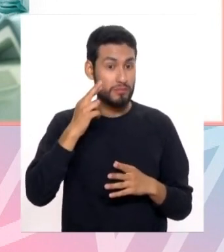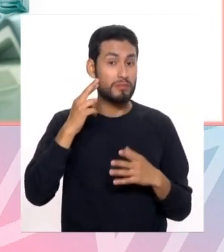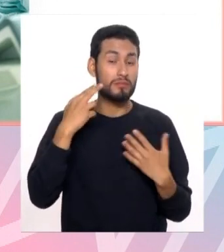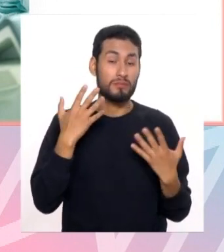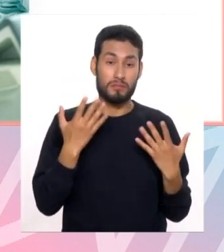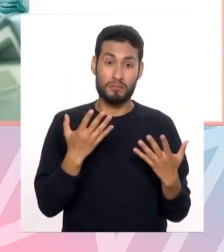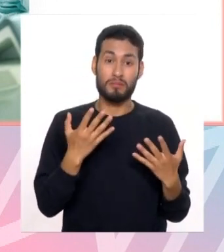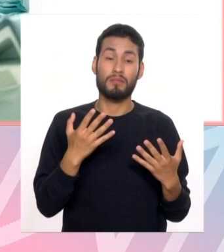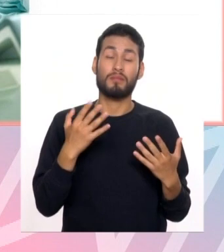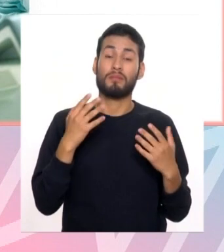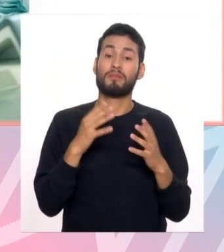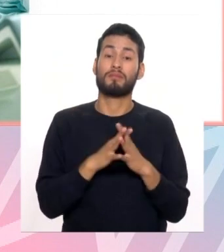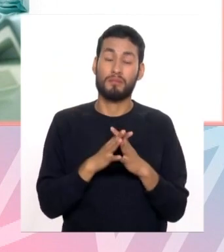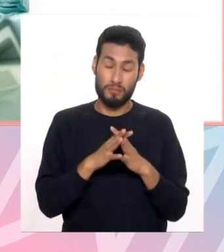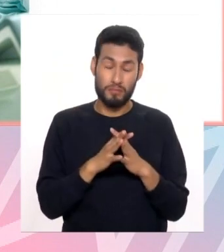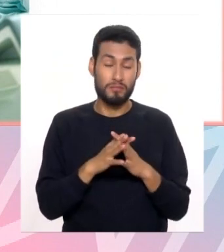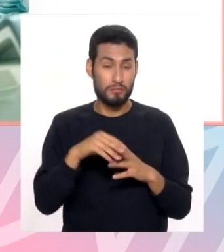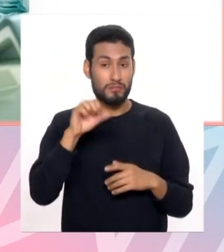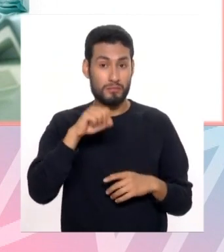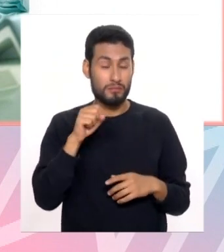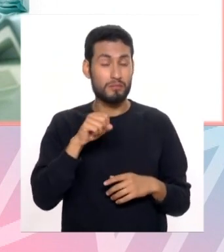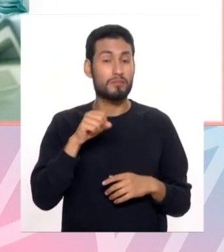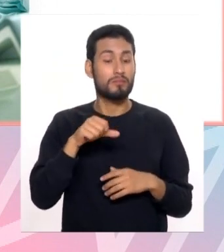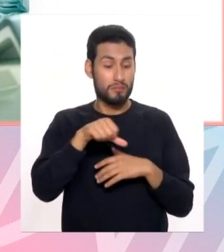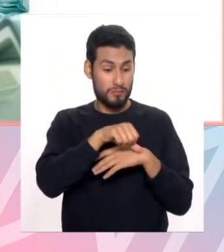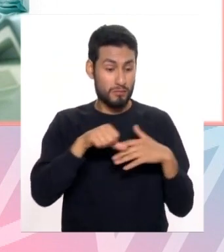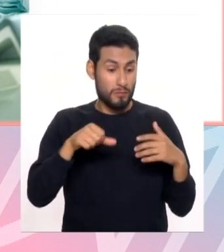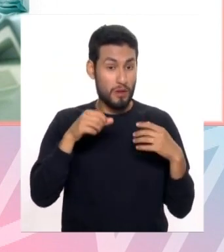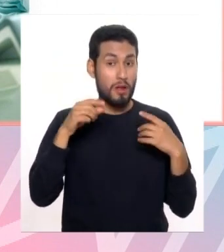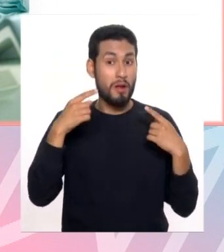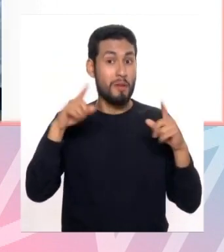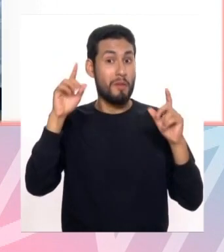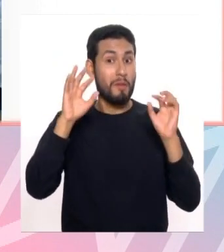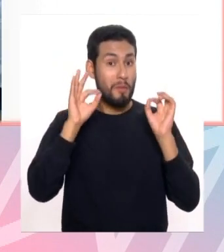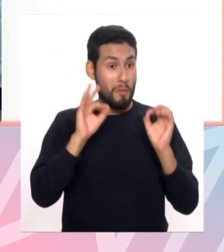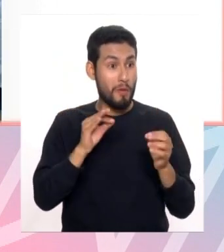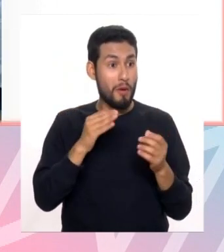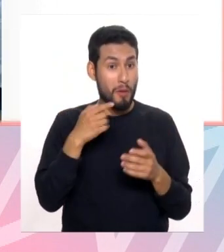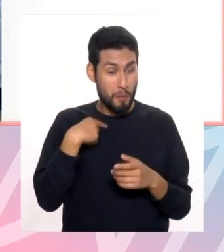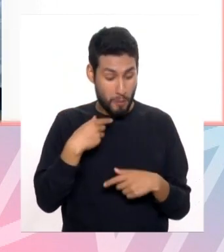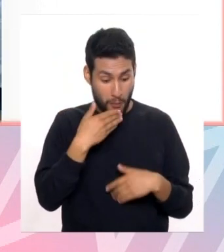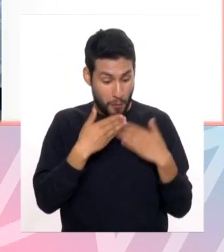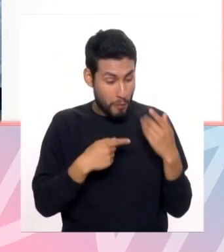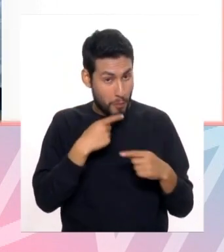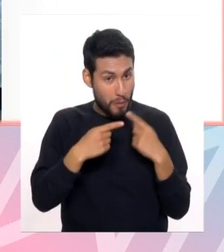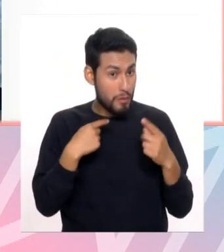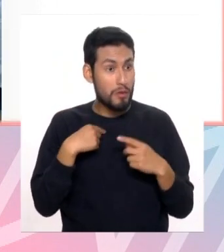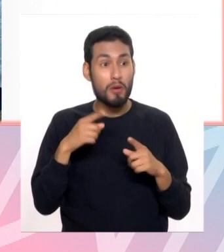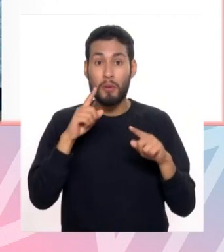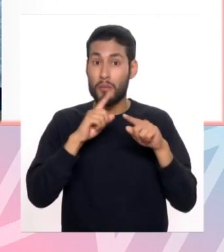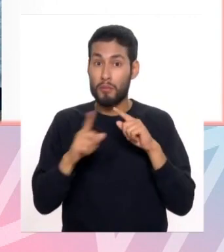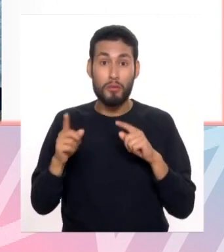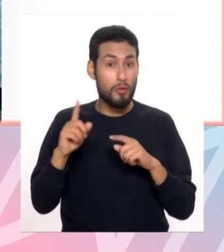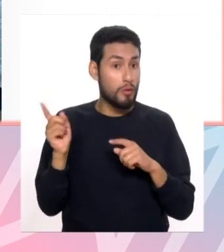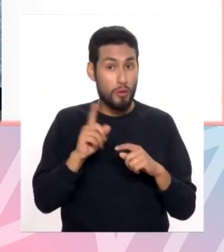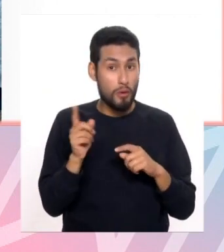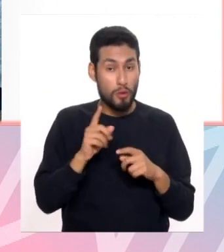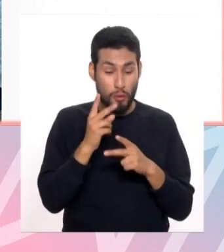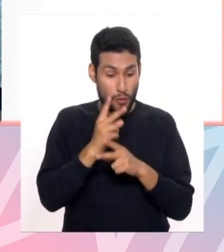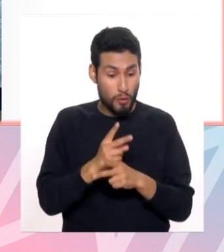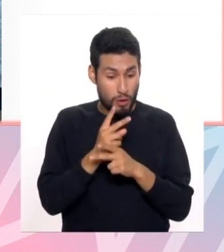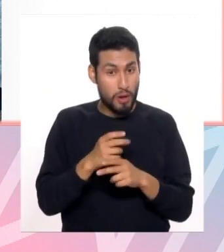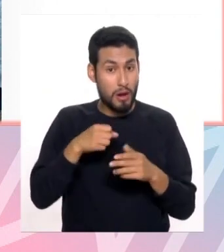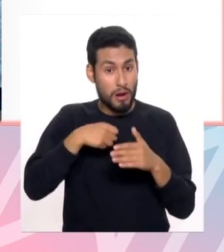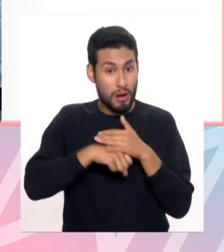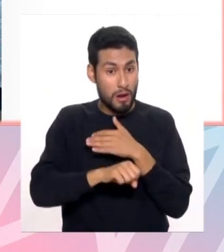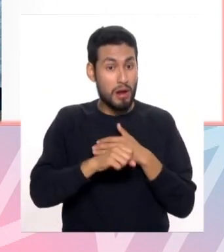muchas veces, si bien es cierto, el procedimiento fue un éxito técnicamente hablando, si no controlamos el parto prematuro, que